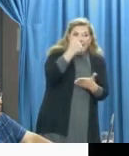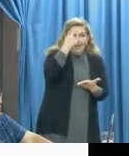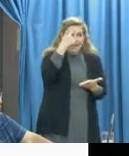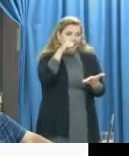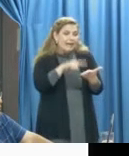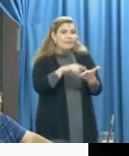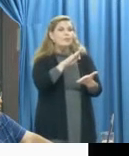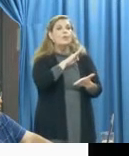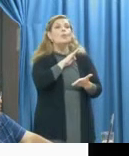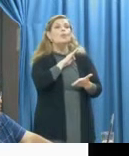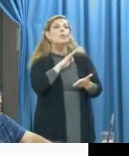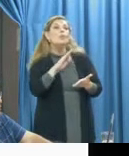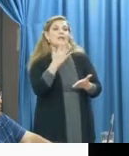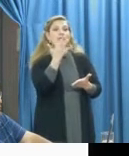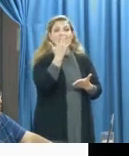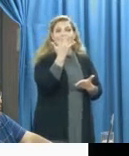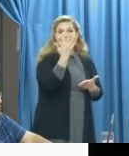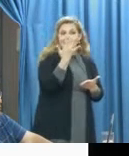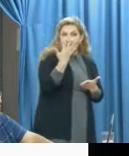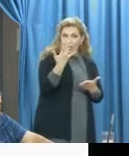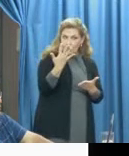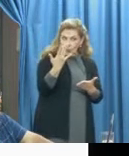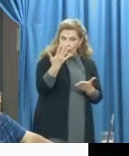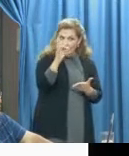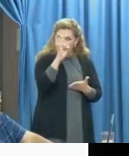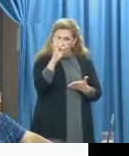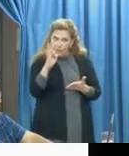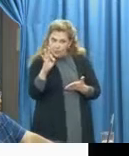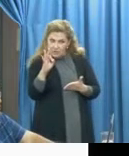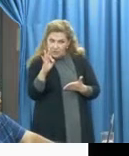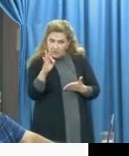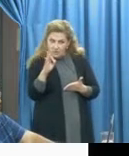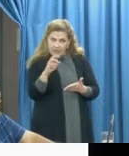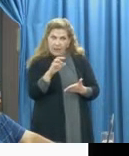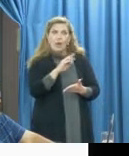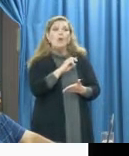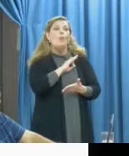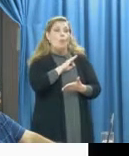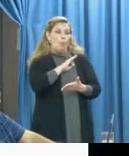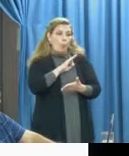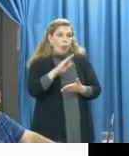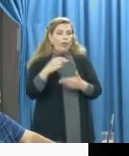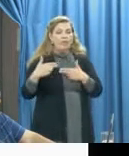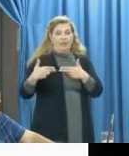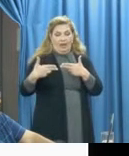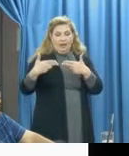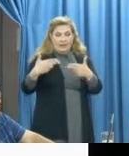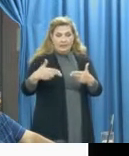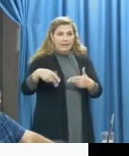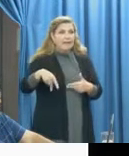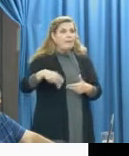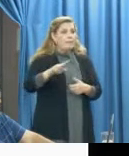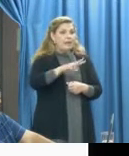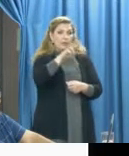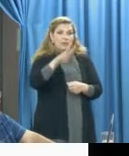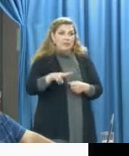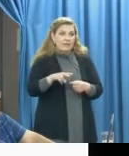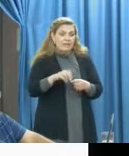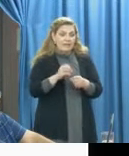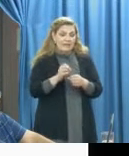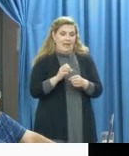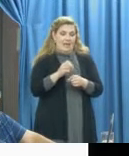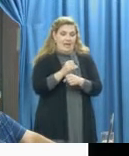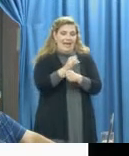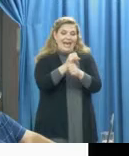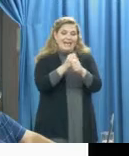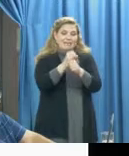creemos que pueden ser, el 50 de estas pueden ser sorderas hereditarias, pero en realidad el estudio molecular es